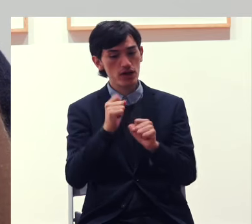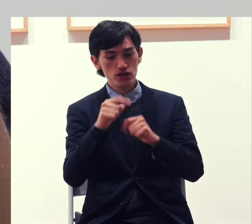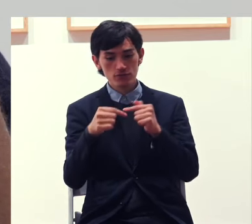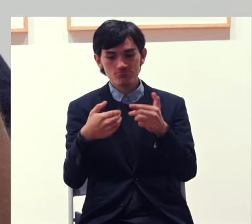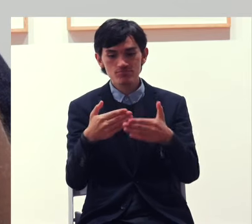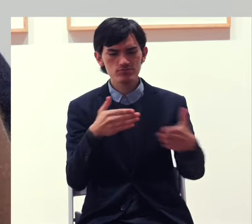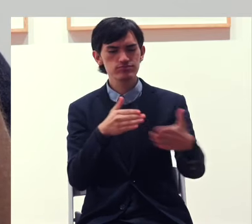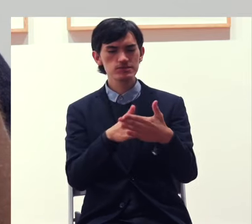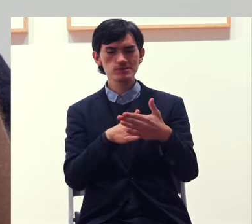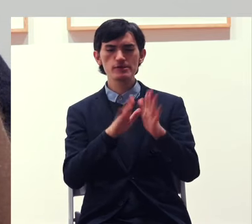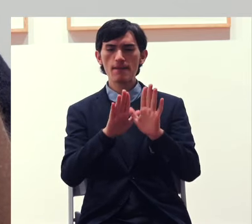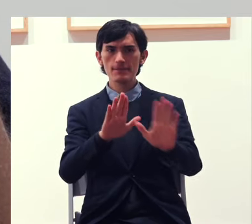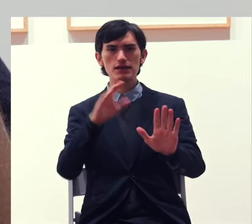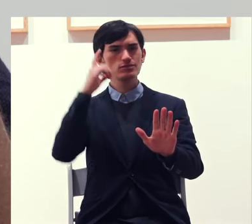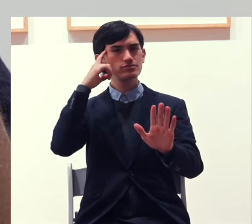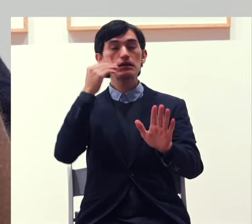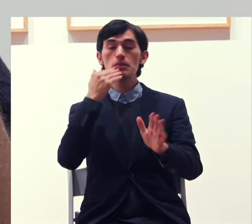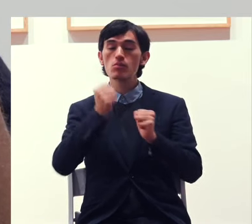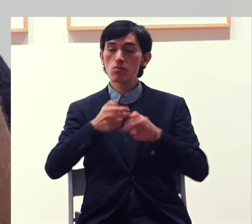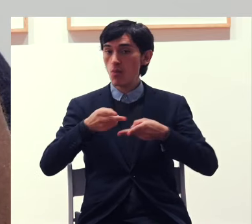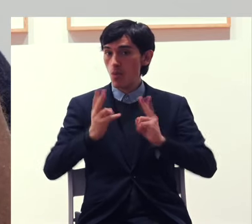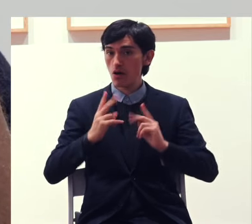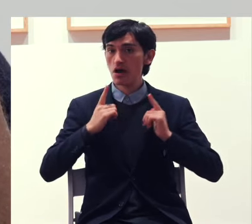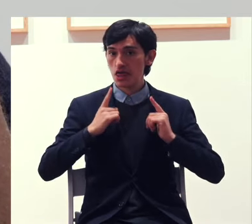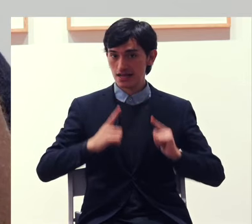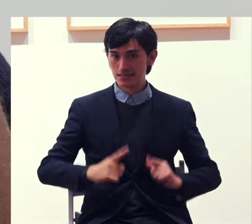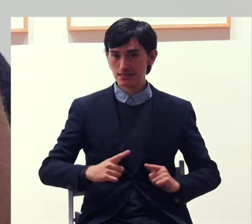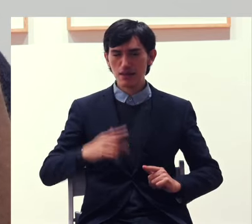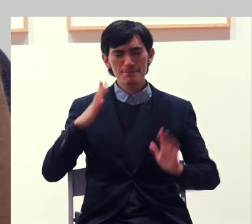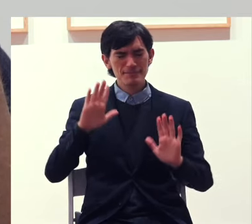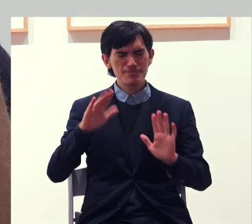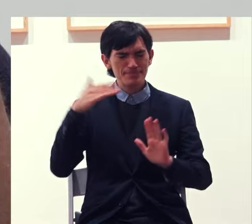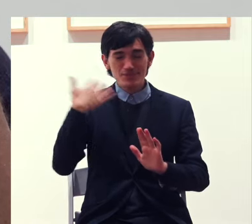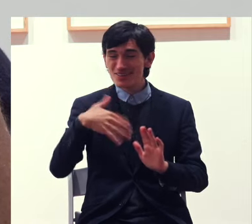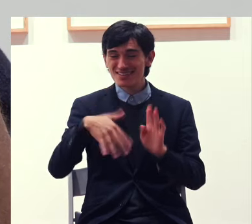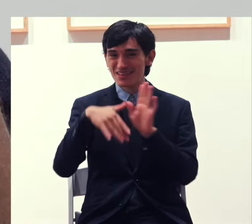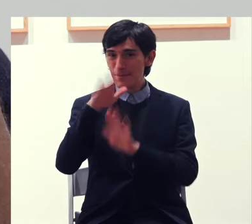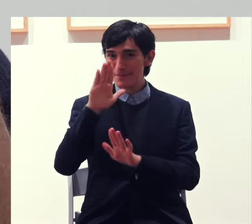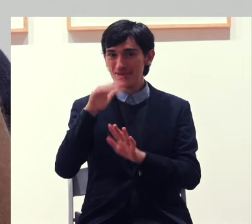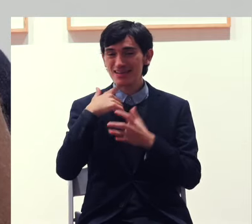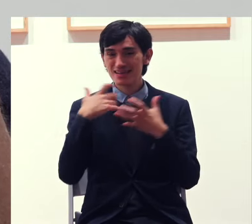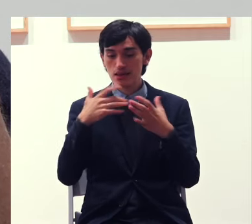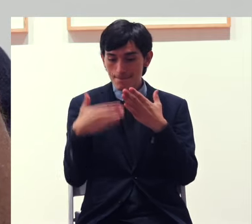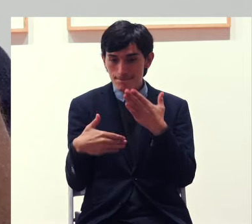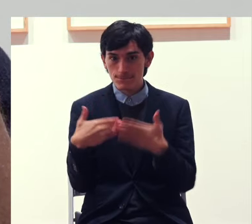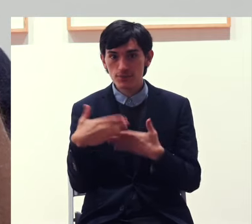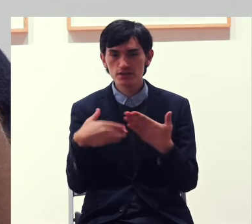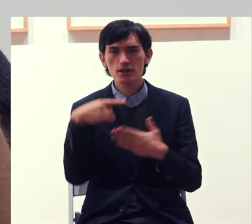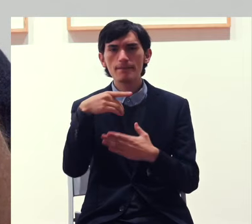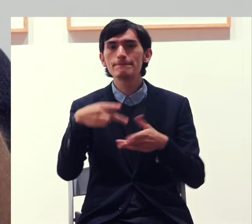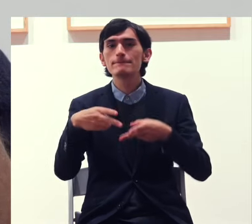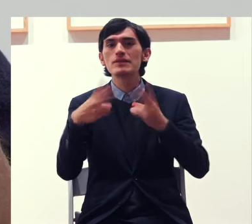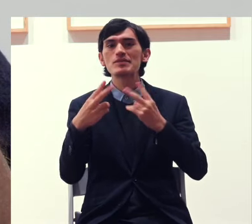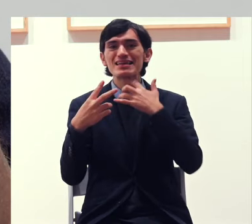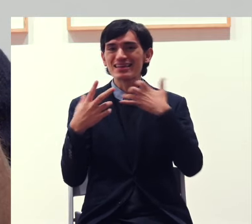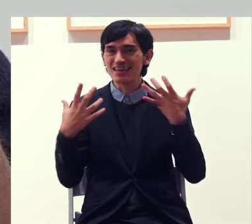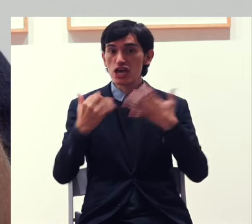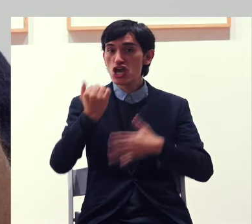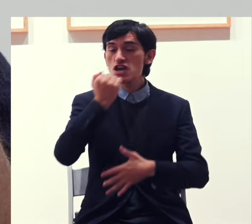Permite detenerse y seguir adelante sin piedad, descansar. Más importante aún, el proceso